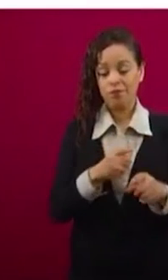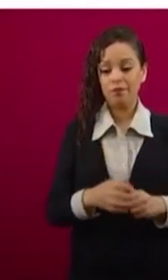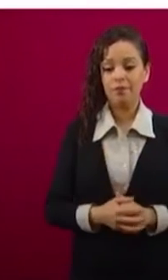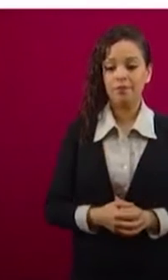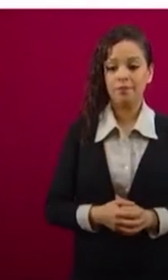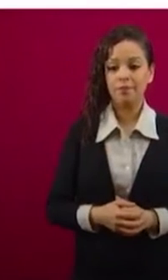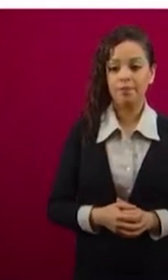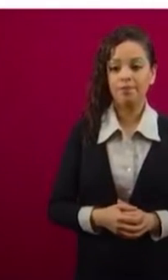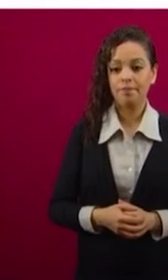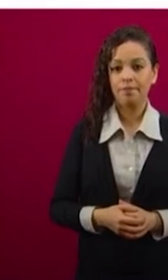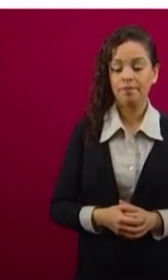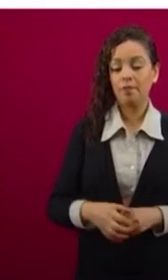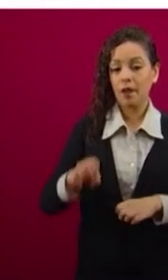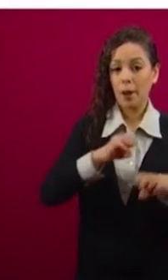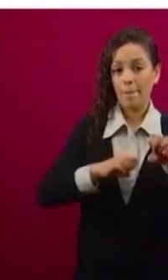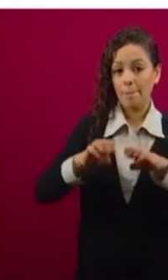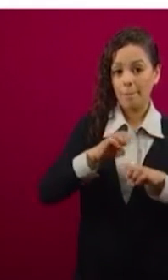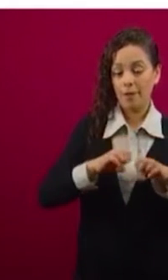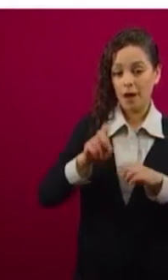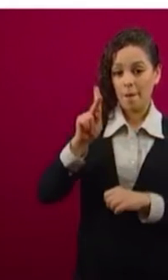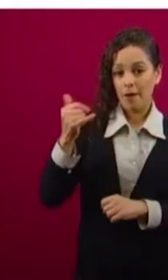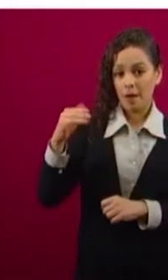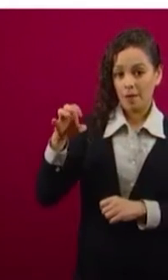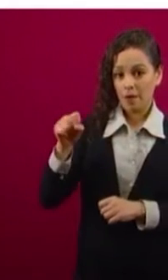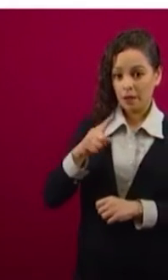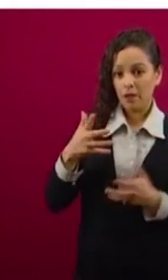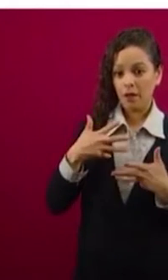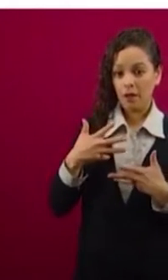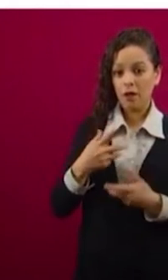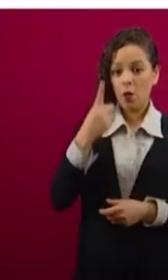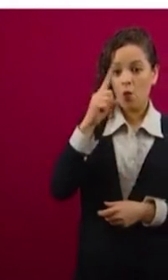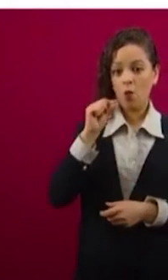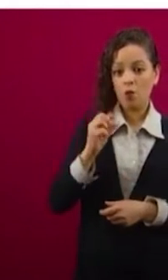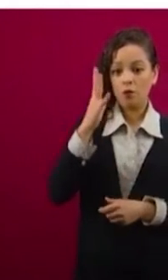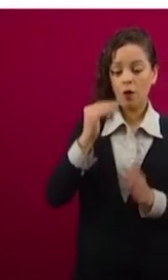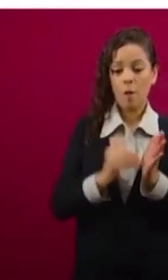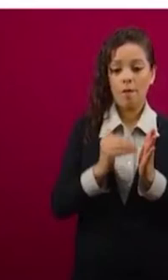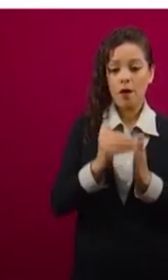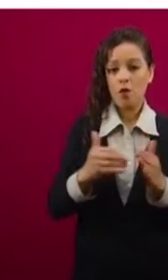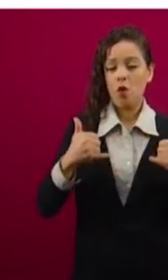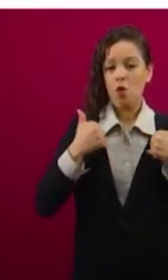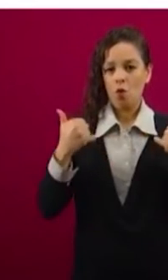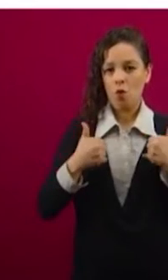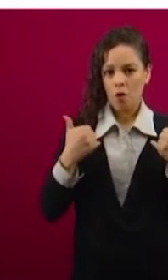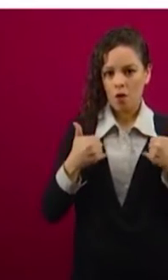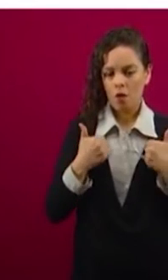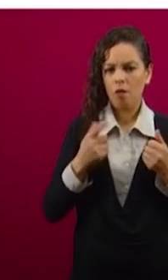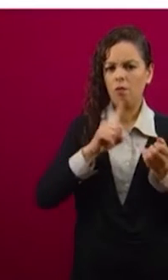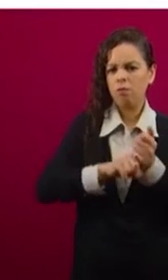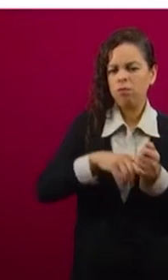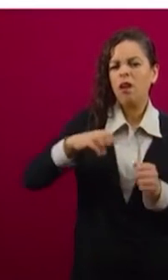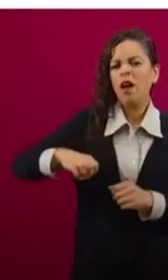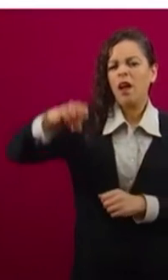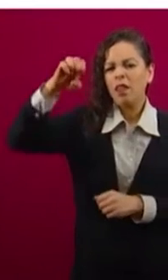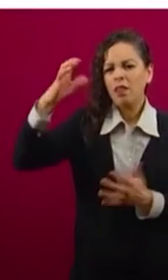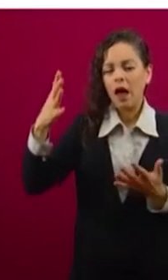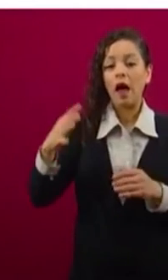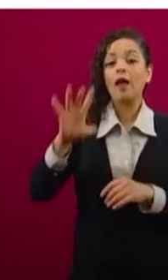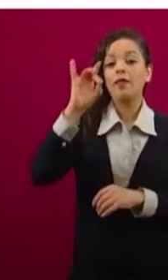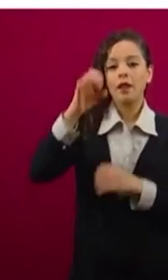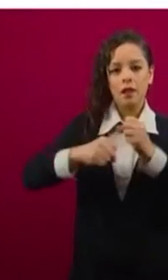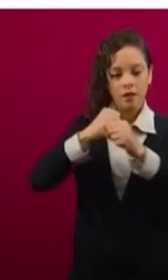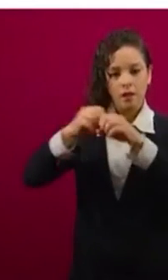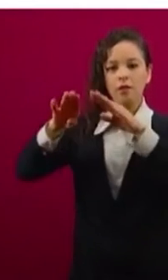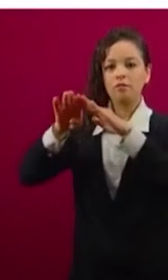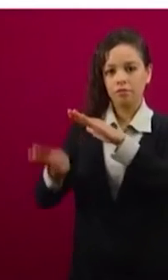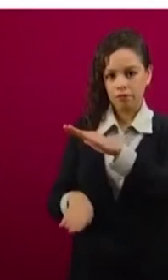las microempresas hay 1.5 millones de jóvenes por joven estamos considerando los menores de 30 años es decir una